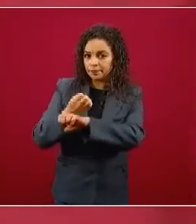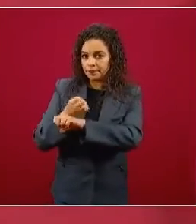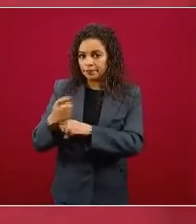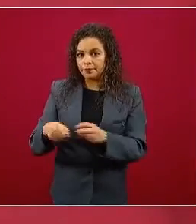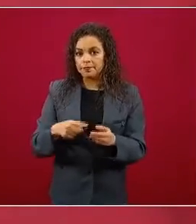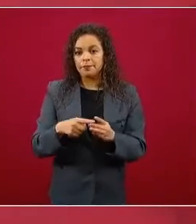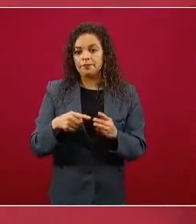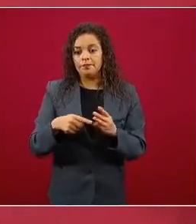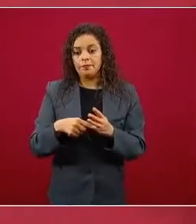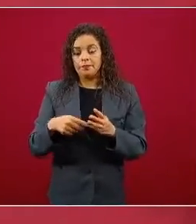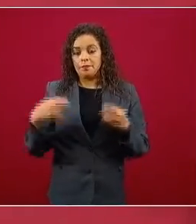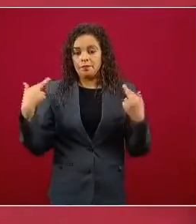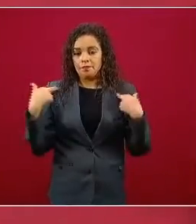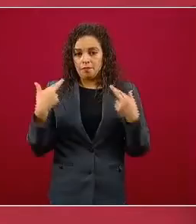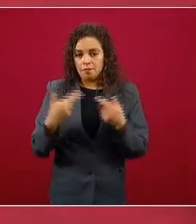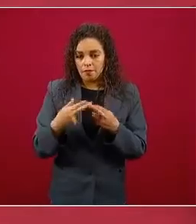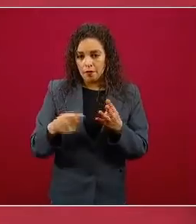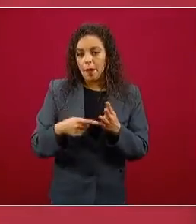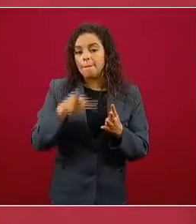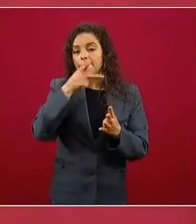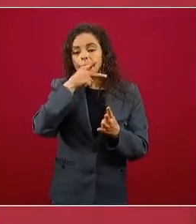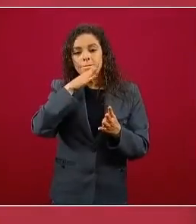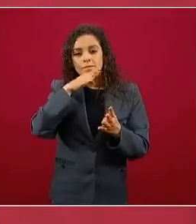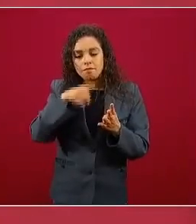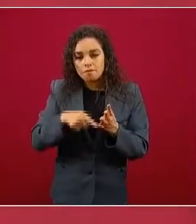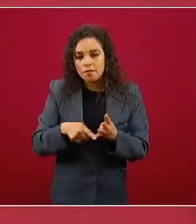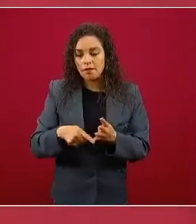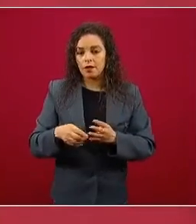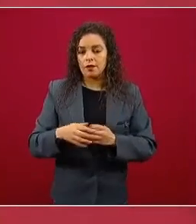maestros, con padres de familia.